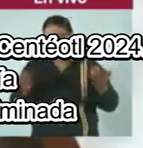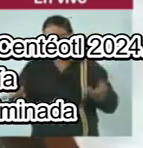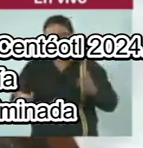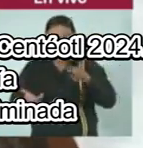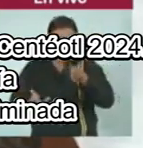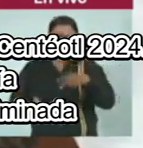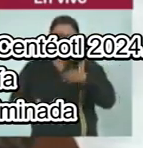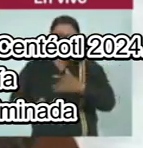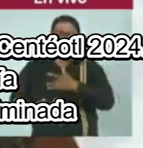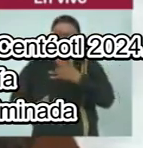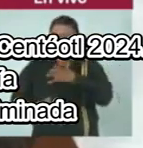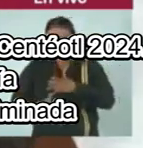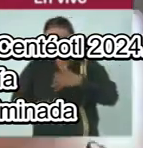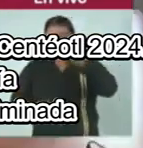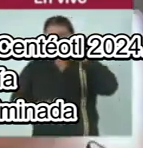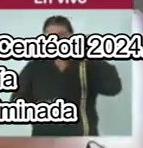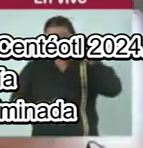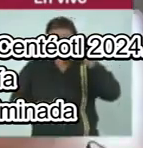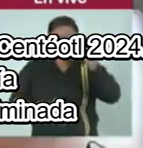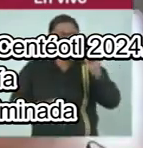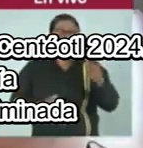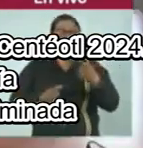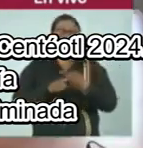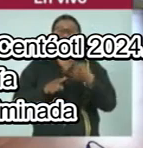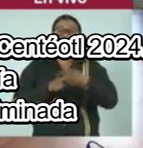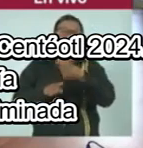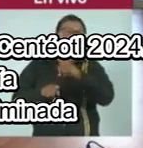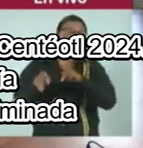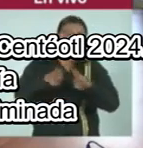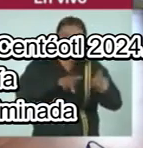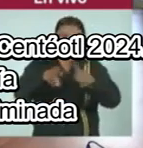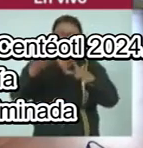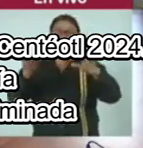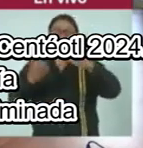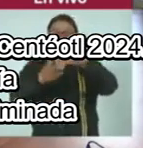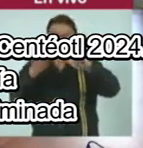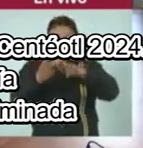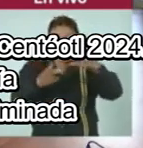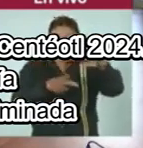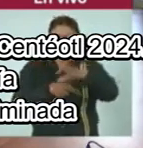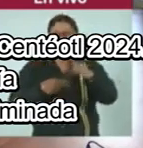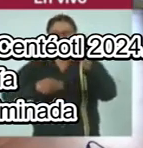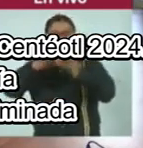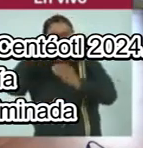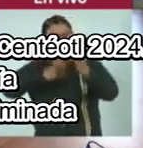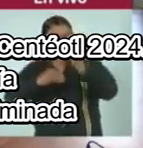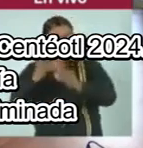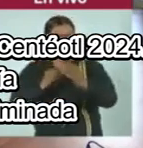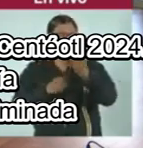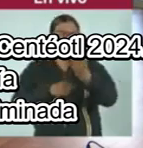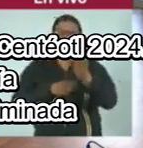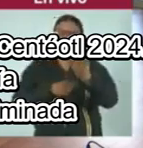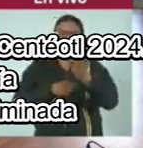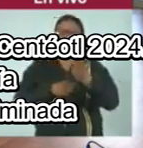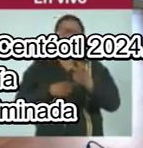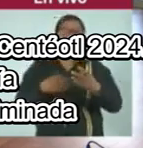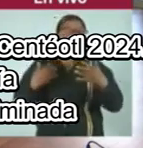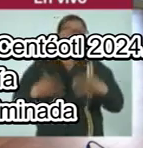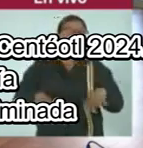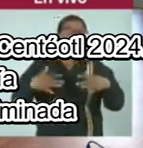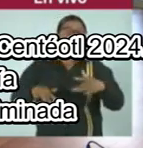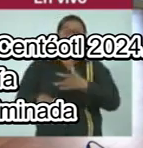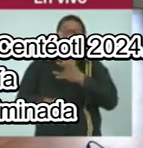muy contenta ayer viendo a todos nuestros paisanos allá en la música con la comida sobre todo pues esa energía que se